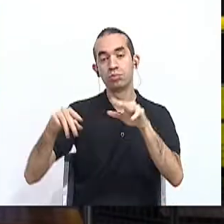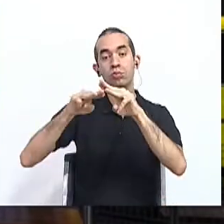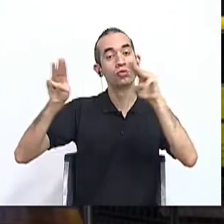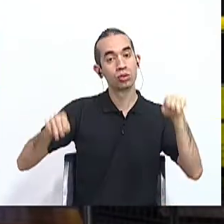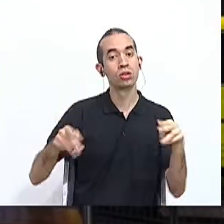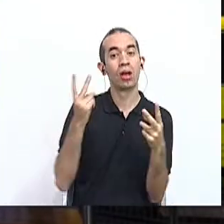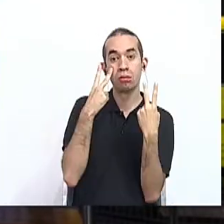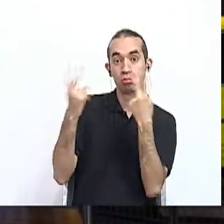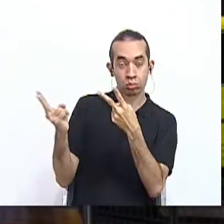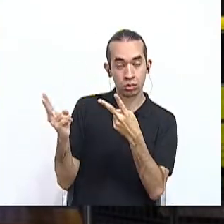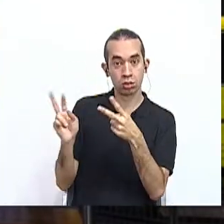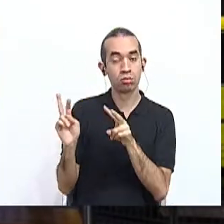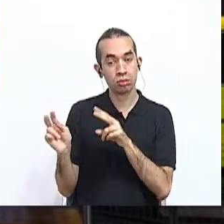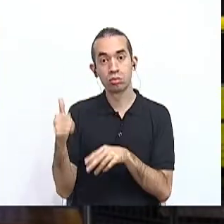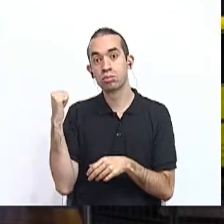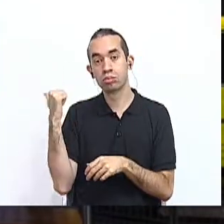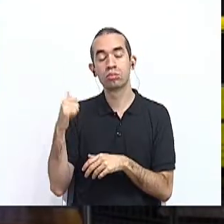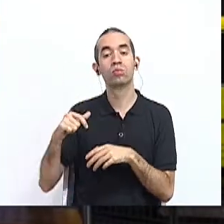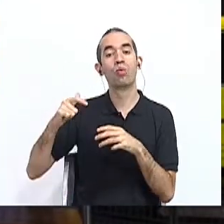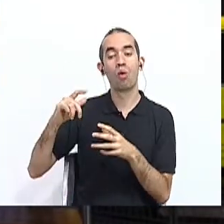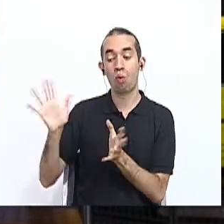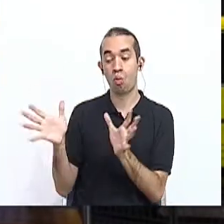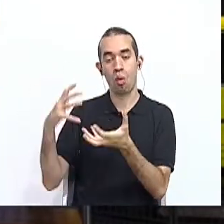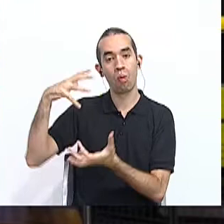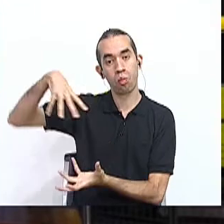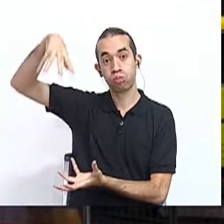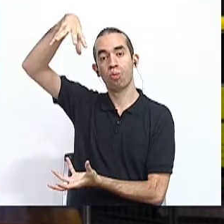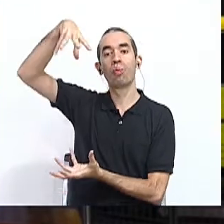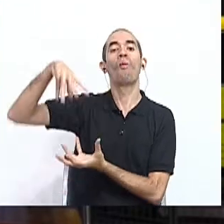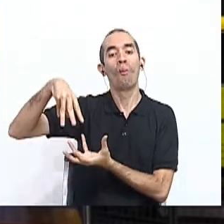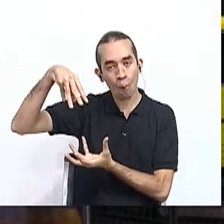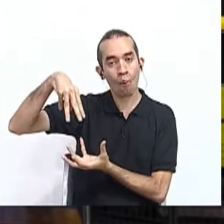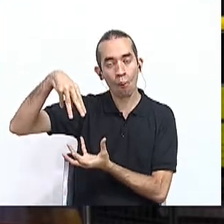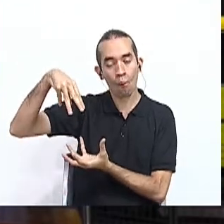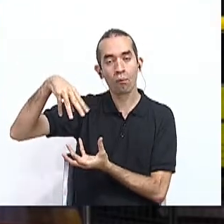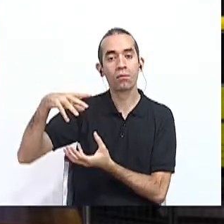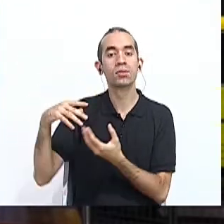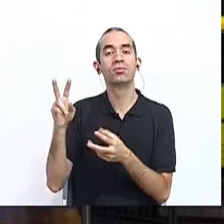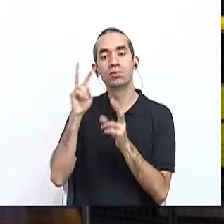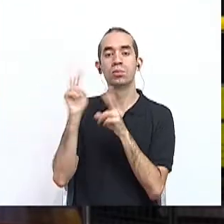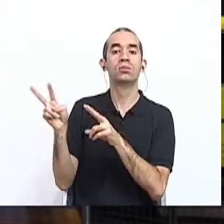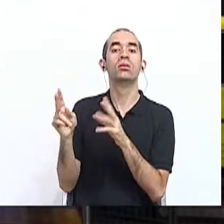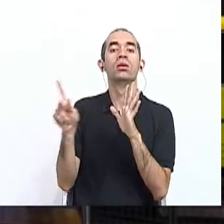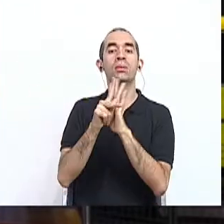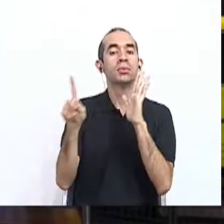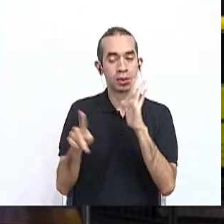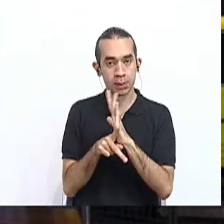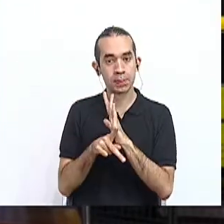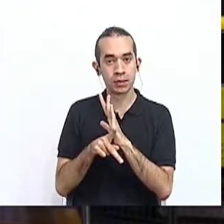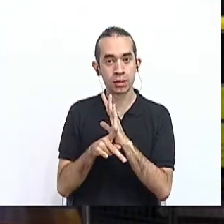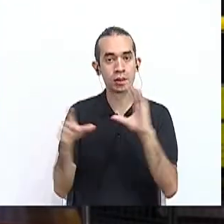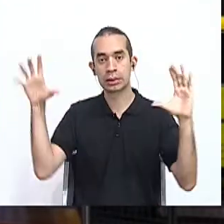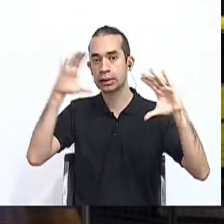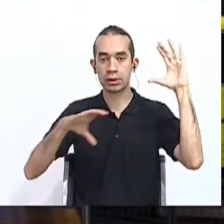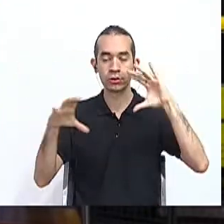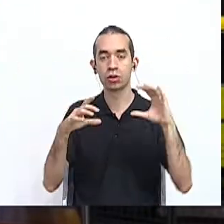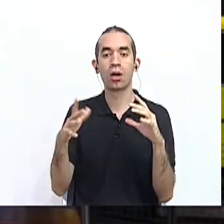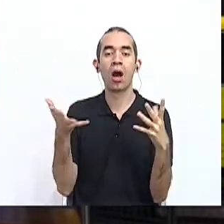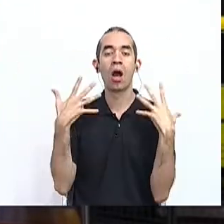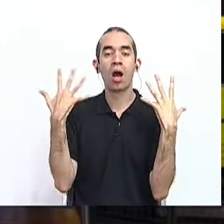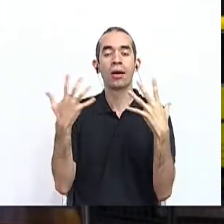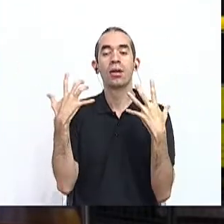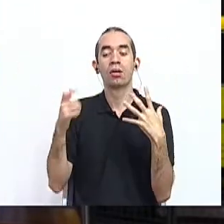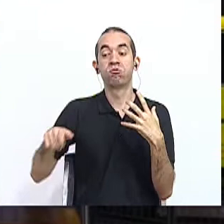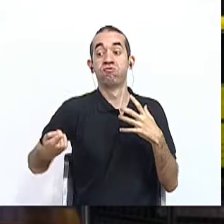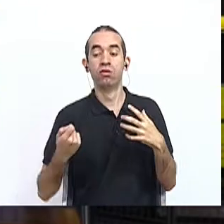Como pueden ver detrás de mí, tenemos un globo aerostático. Este se basa en el principio científico de que al calentar un aire, este